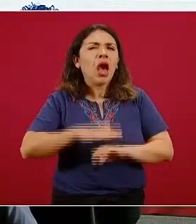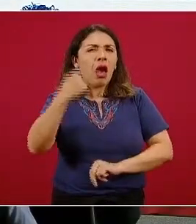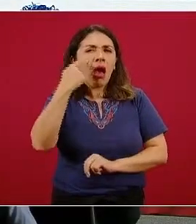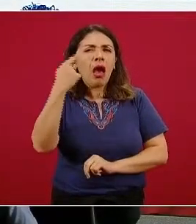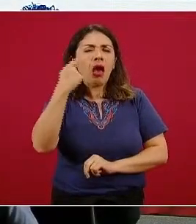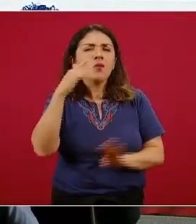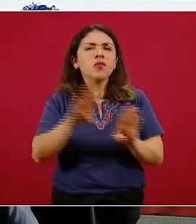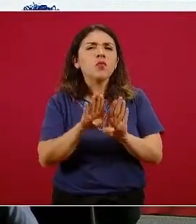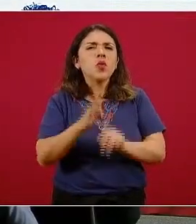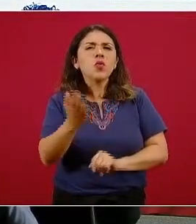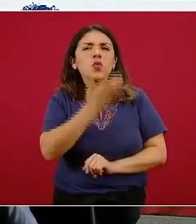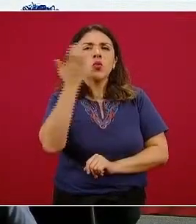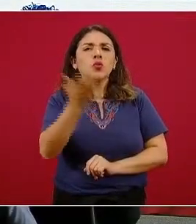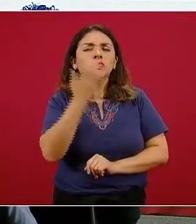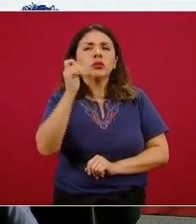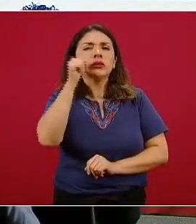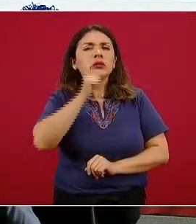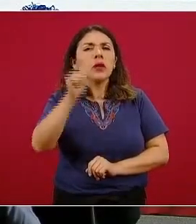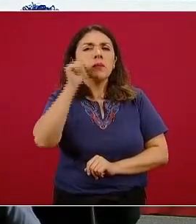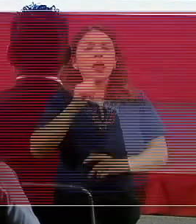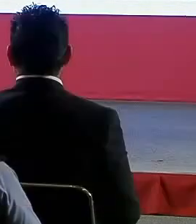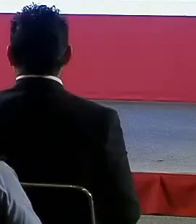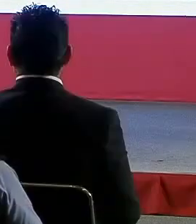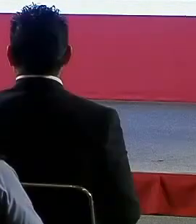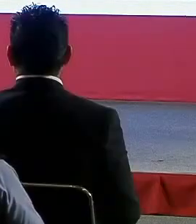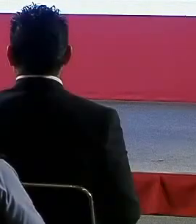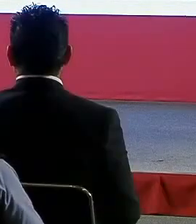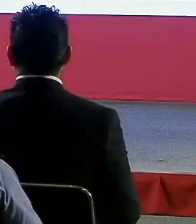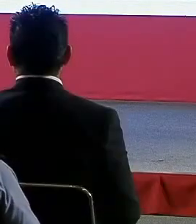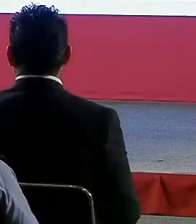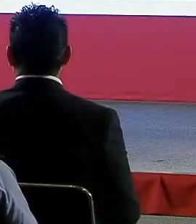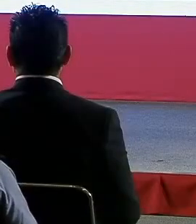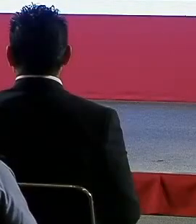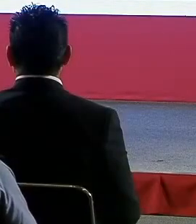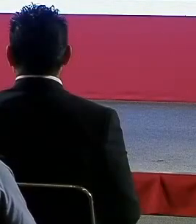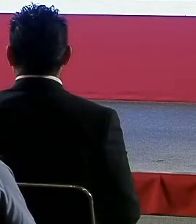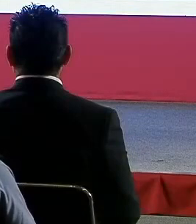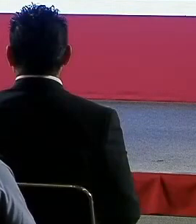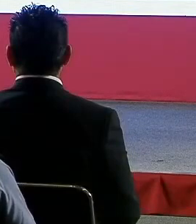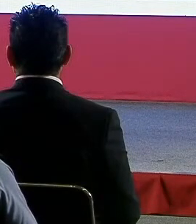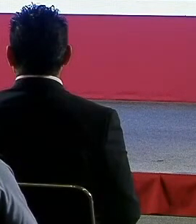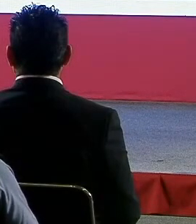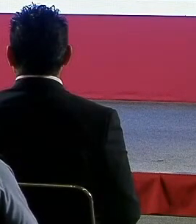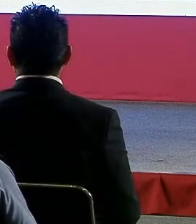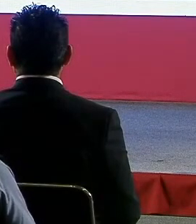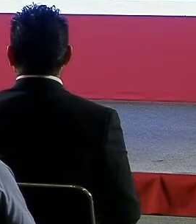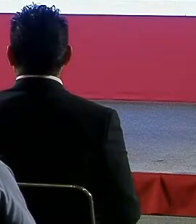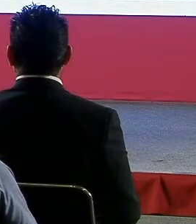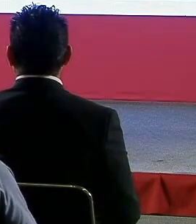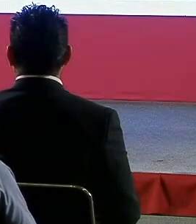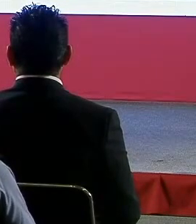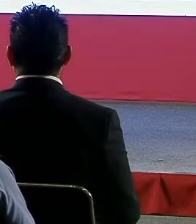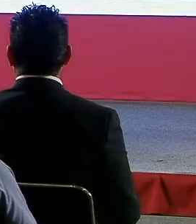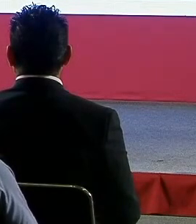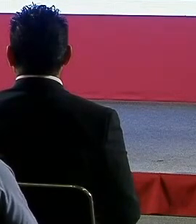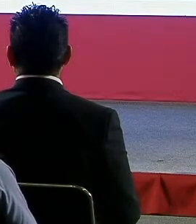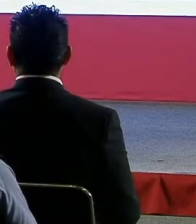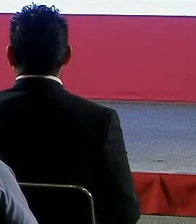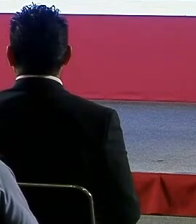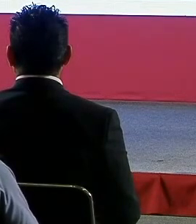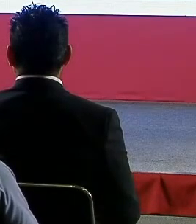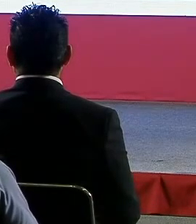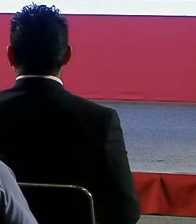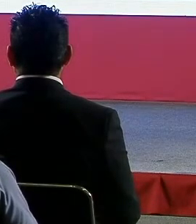de rutina recibimos las descripciones de casos de algunas de estas niñas que están embarazadas. Hace